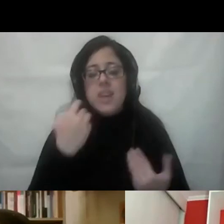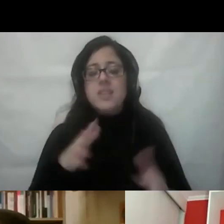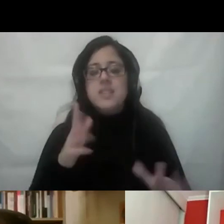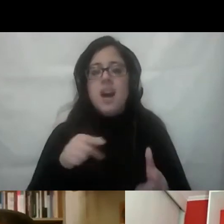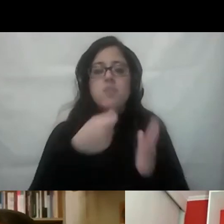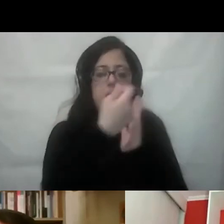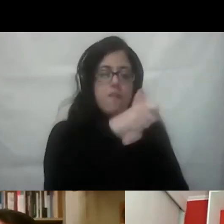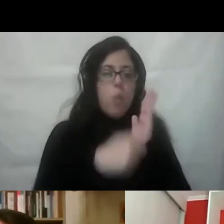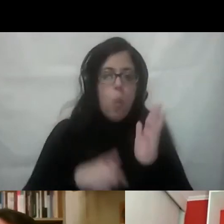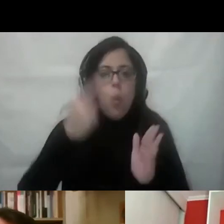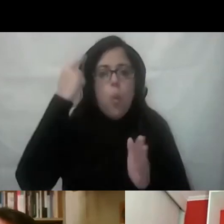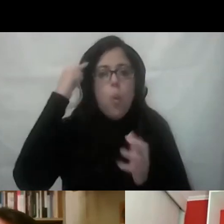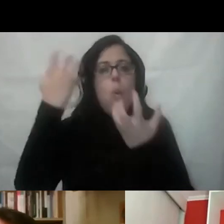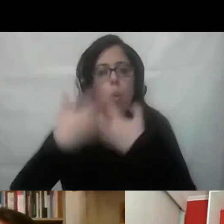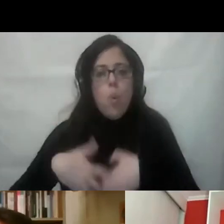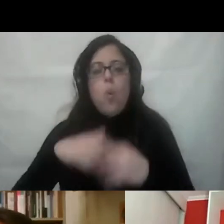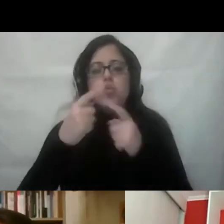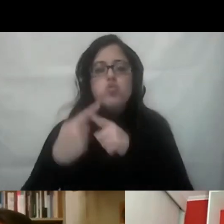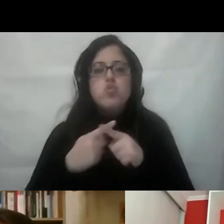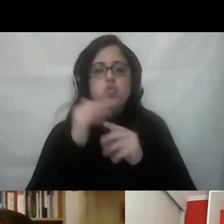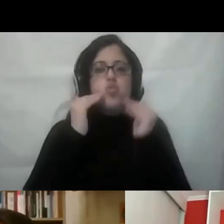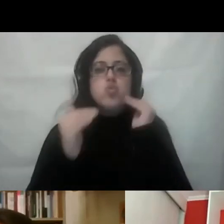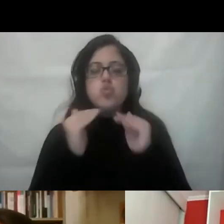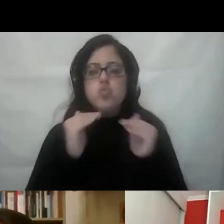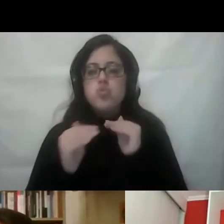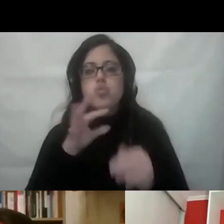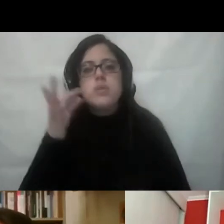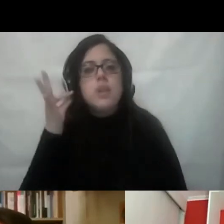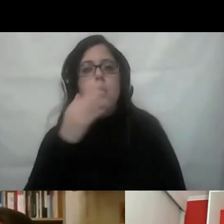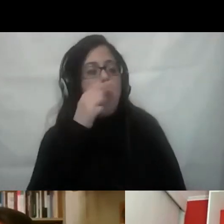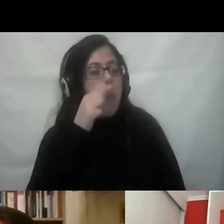pensamiento precisamente social de los niños y las niñas,